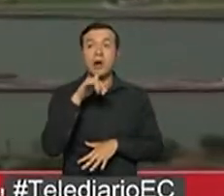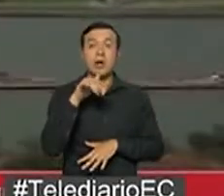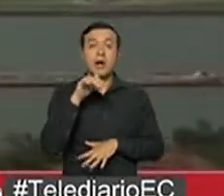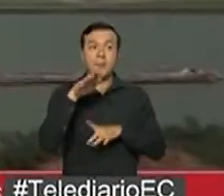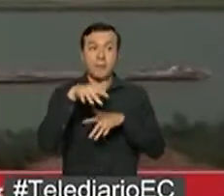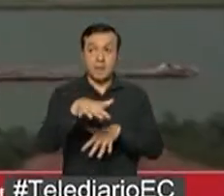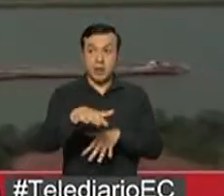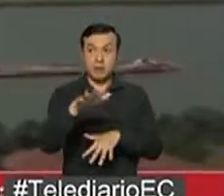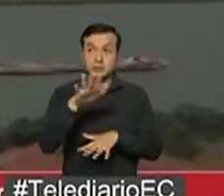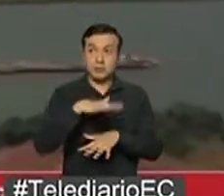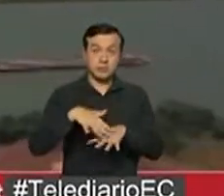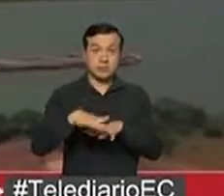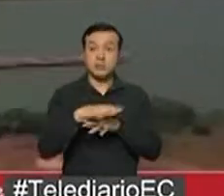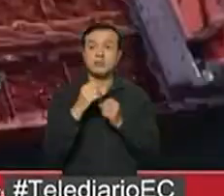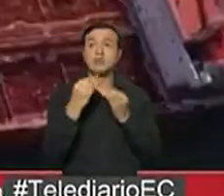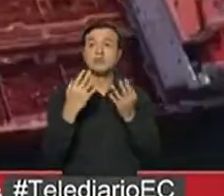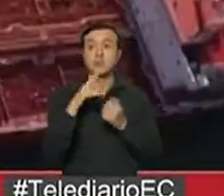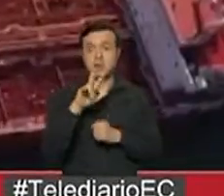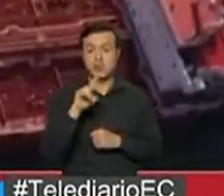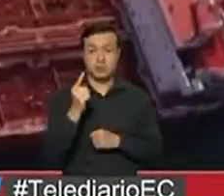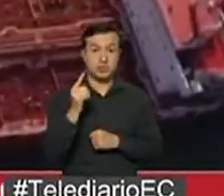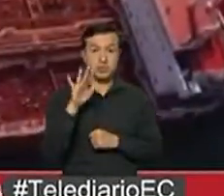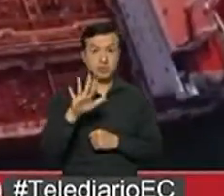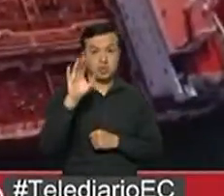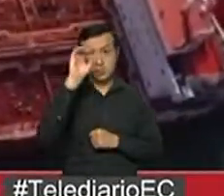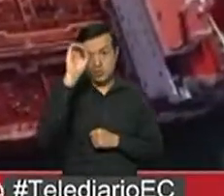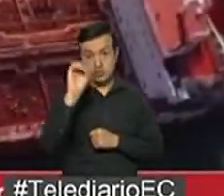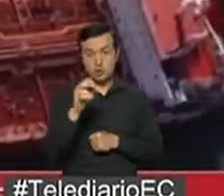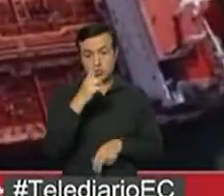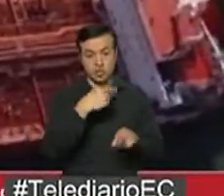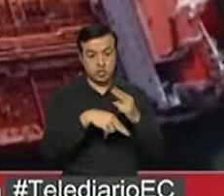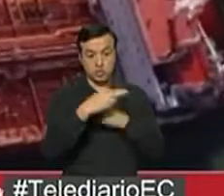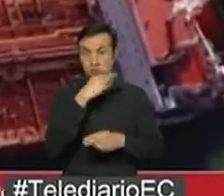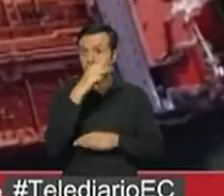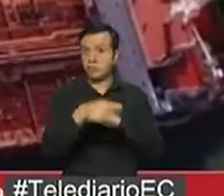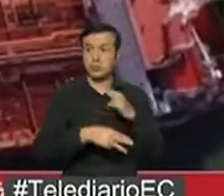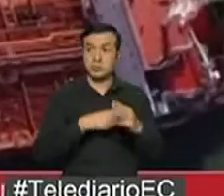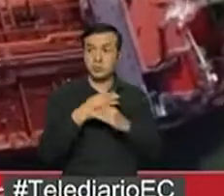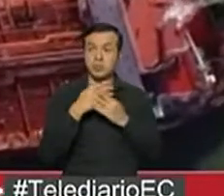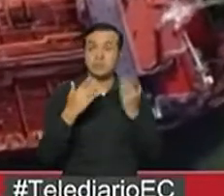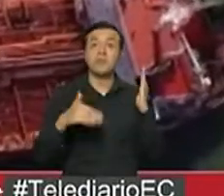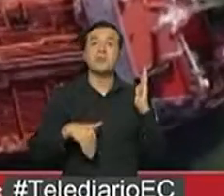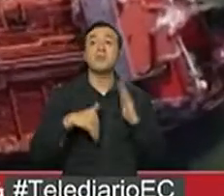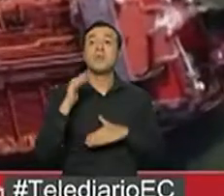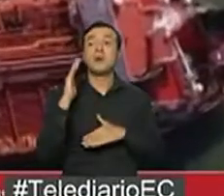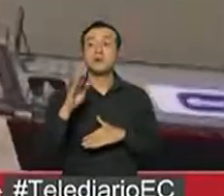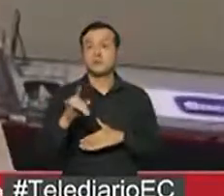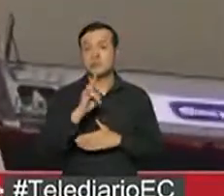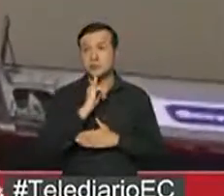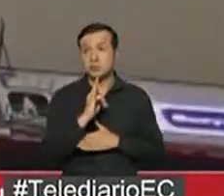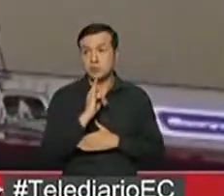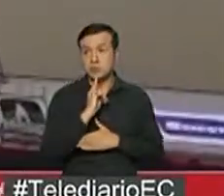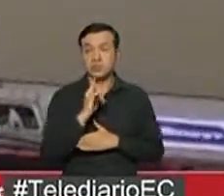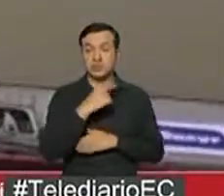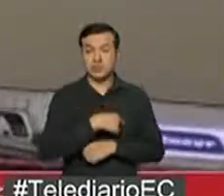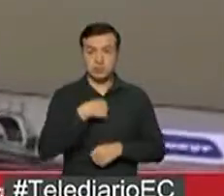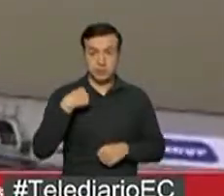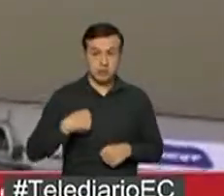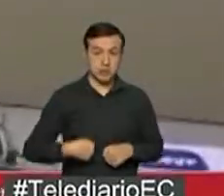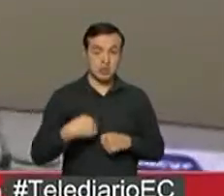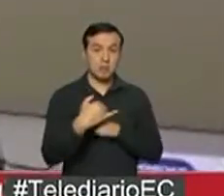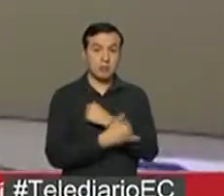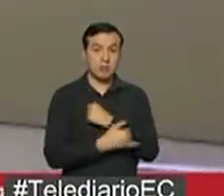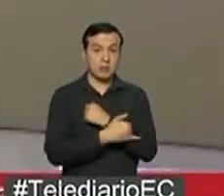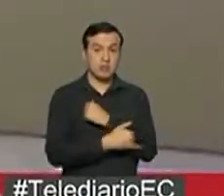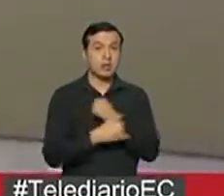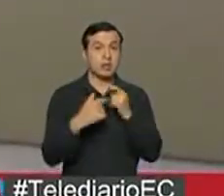esta ruta marítima pasa el 3.5 por ciento del comercio mundial principalmente de eeuu china y japón